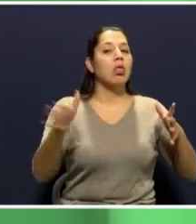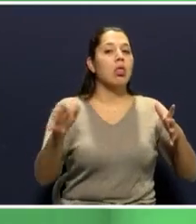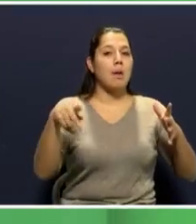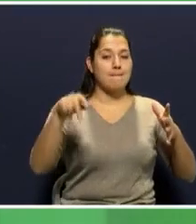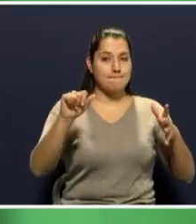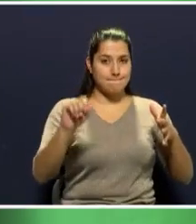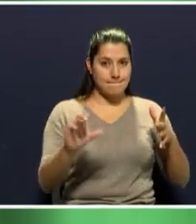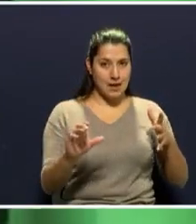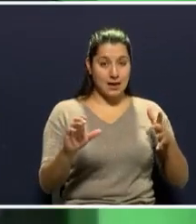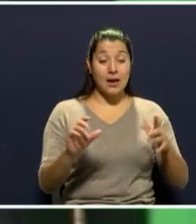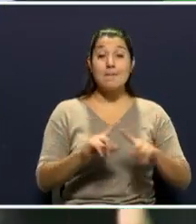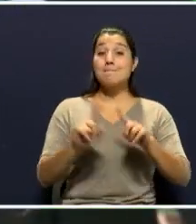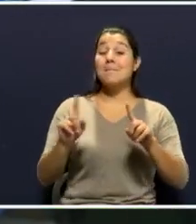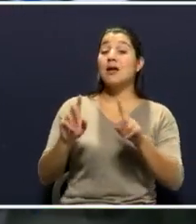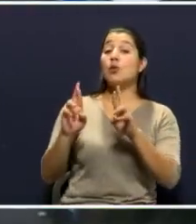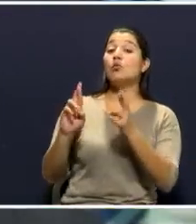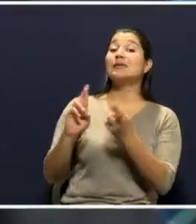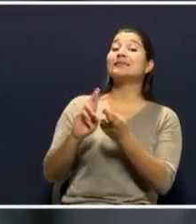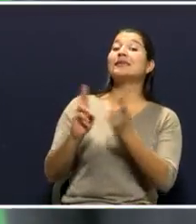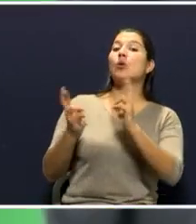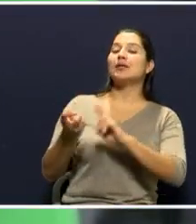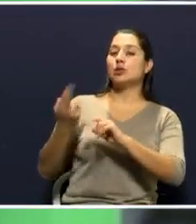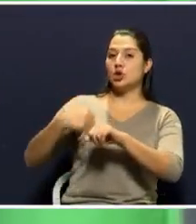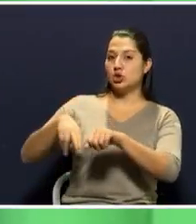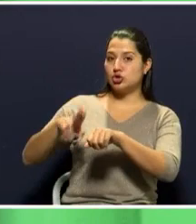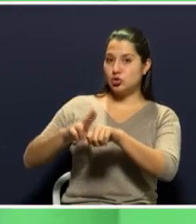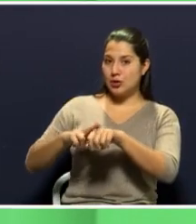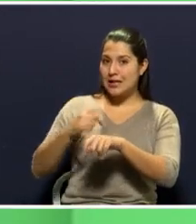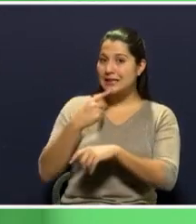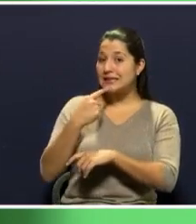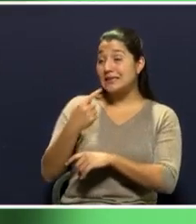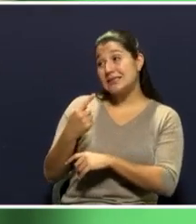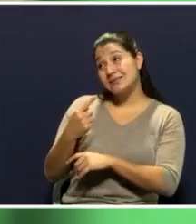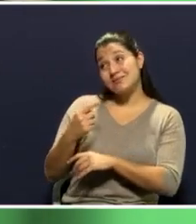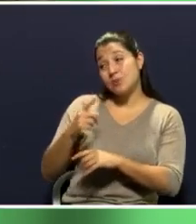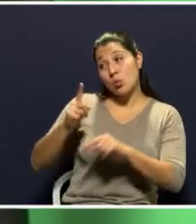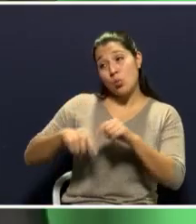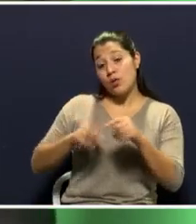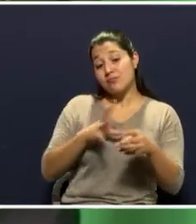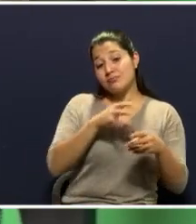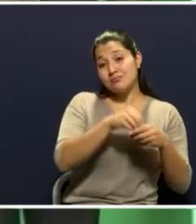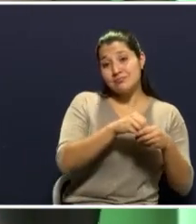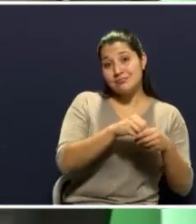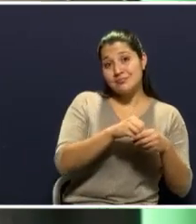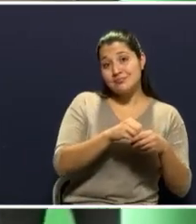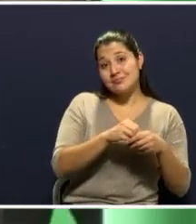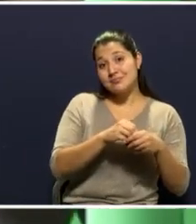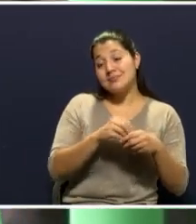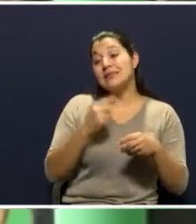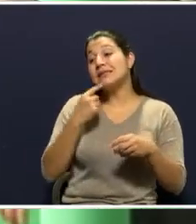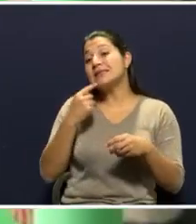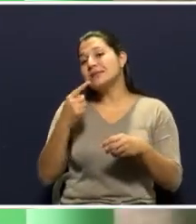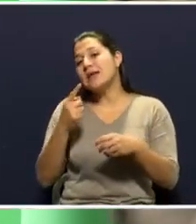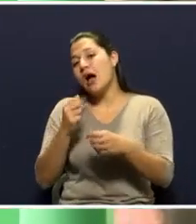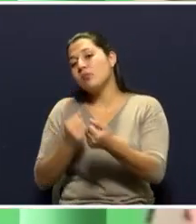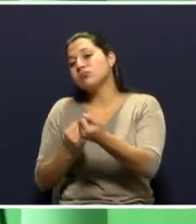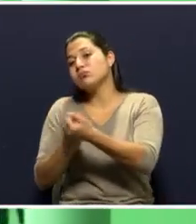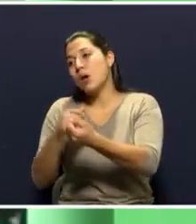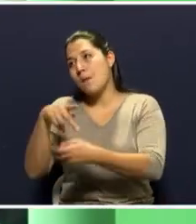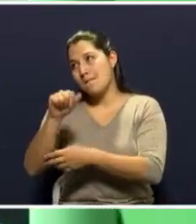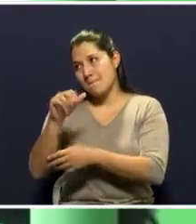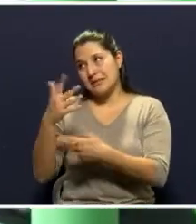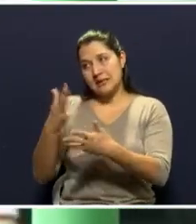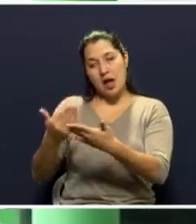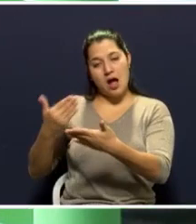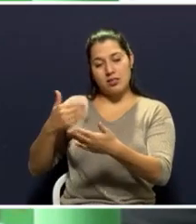pide respetar un acuerdo en que se estableció otorgarle a esa bancada el apoyo para ocupar la presidencia. La propuesta nuestra es